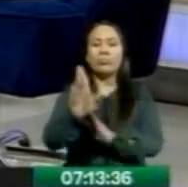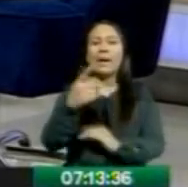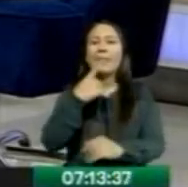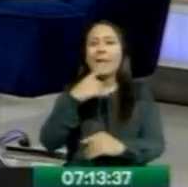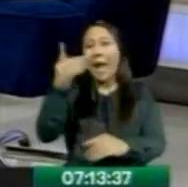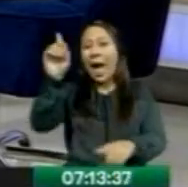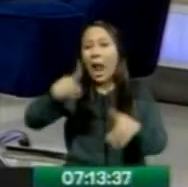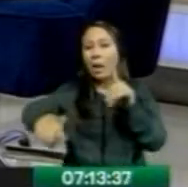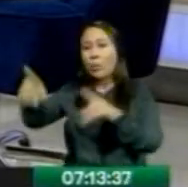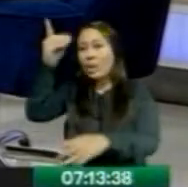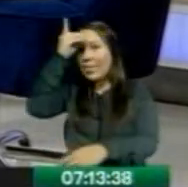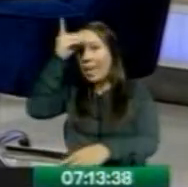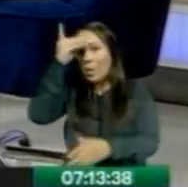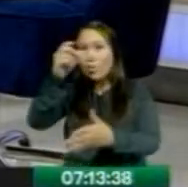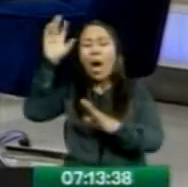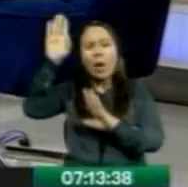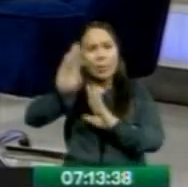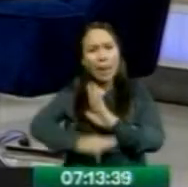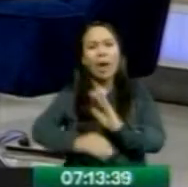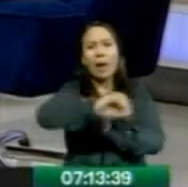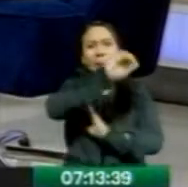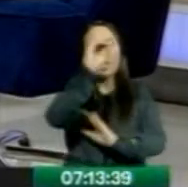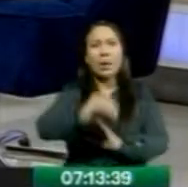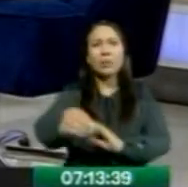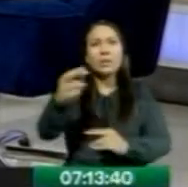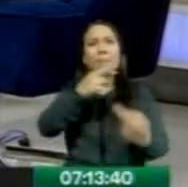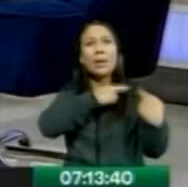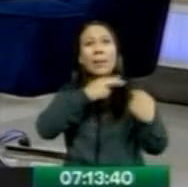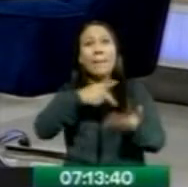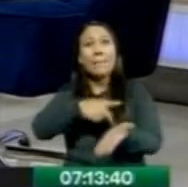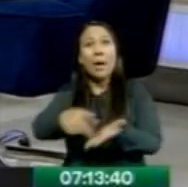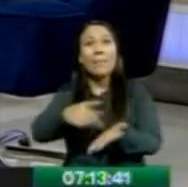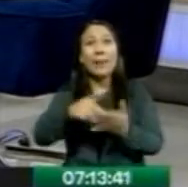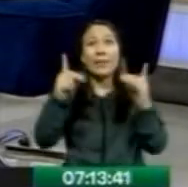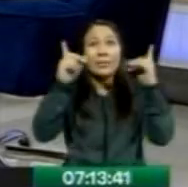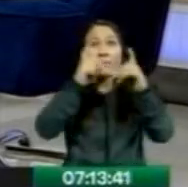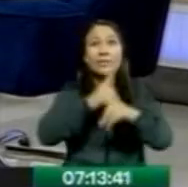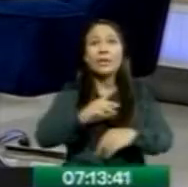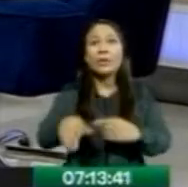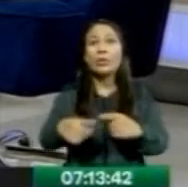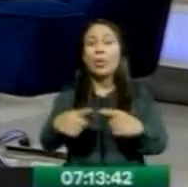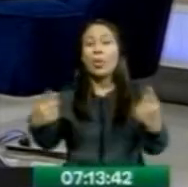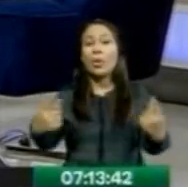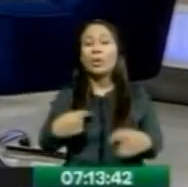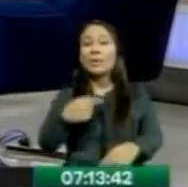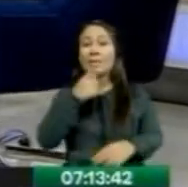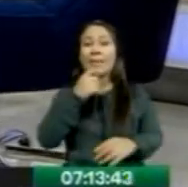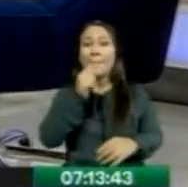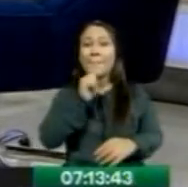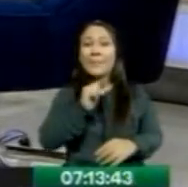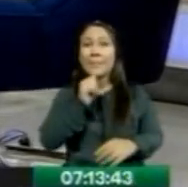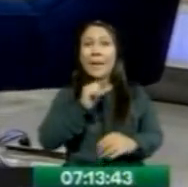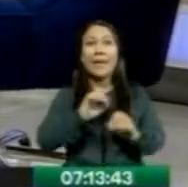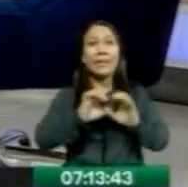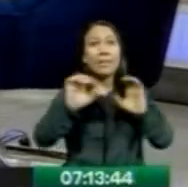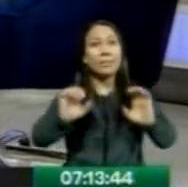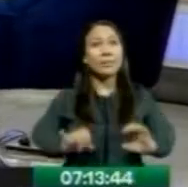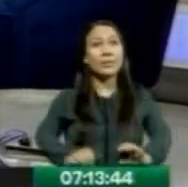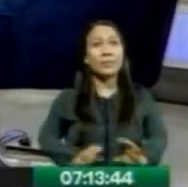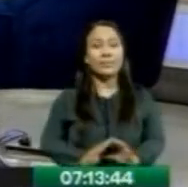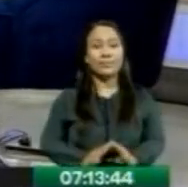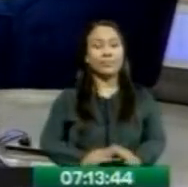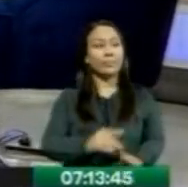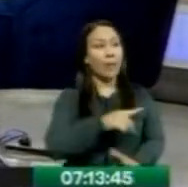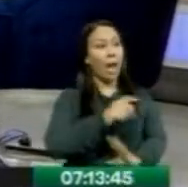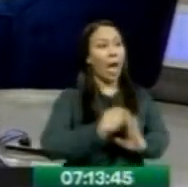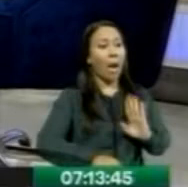deudas de las personas naturales y jurídicas que mantienen obligaciones pendientes con entidades, tanto públicas como privadas. Abogado Vallejo,